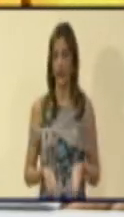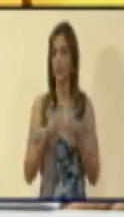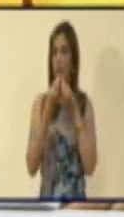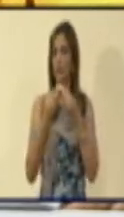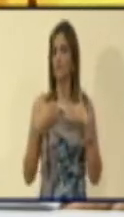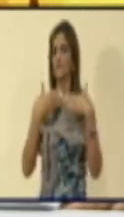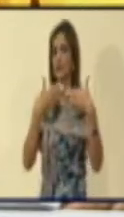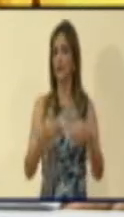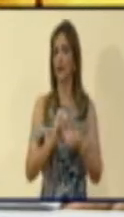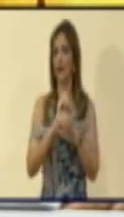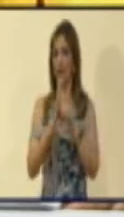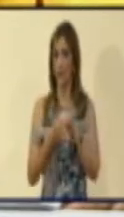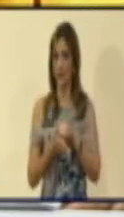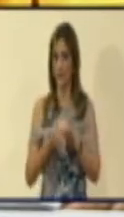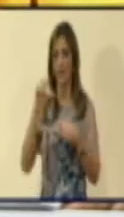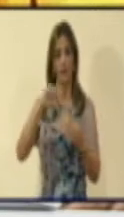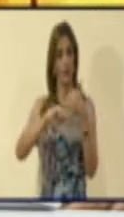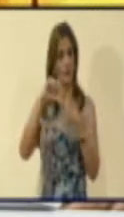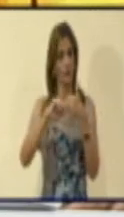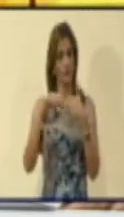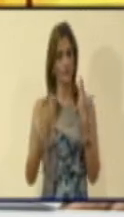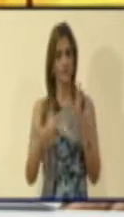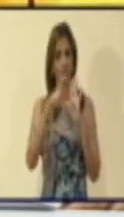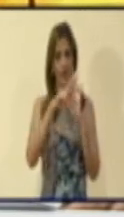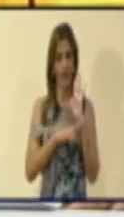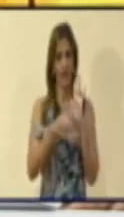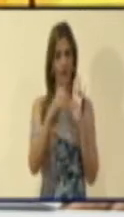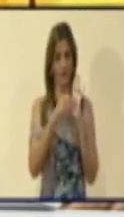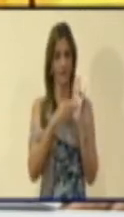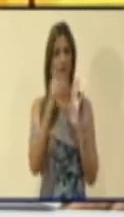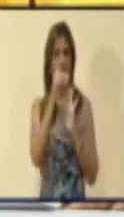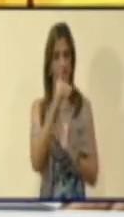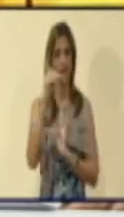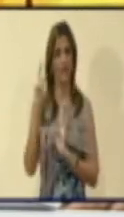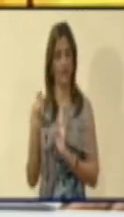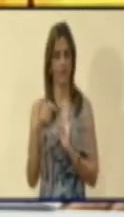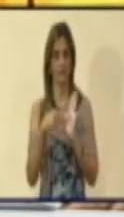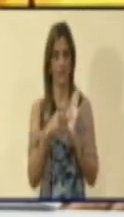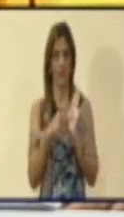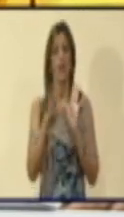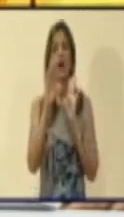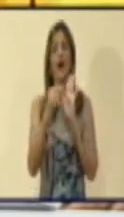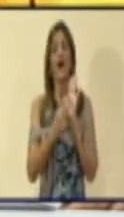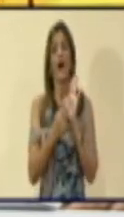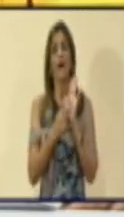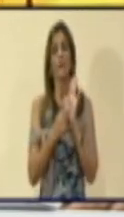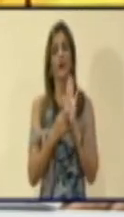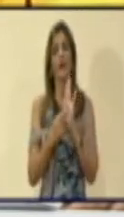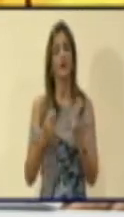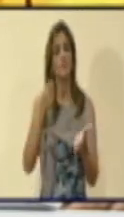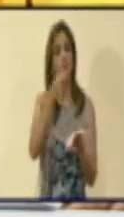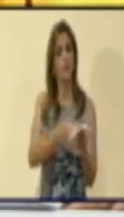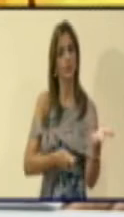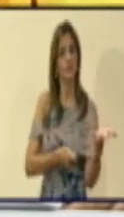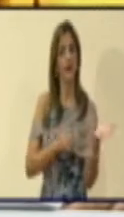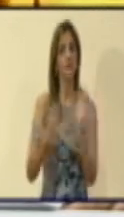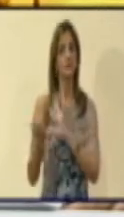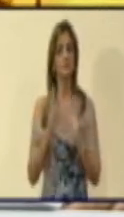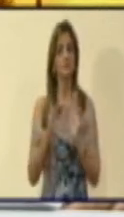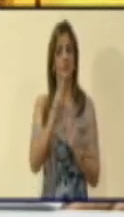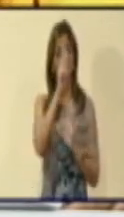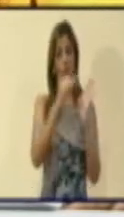COVID-19. Las conductas previstas en este decreto, que contravienen las regulaciones que están dispuestas, prevén multas que oscilan entre